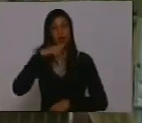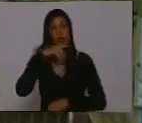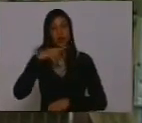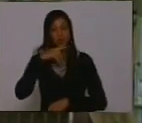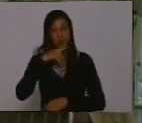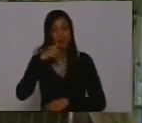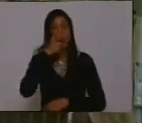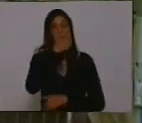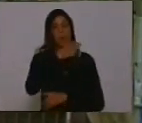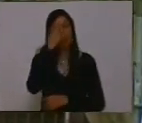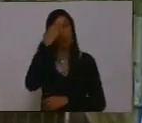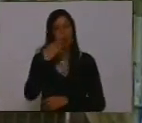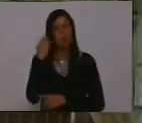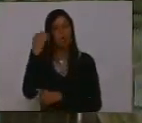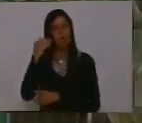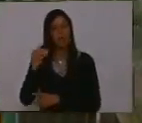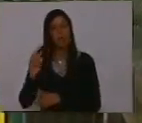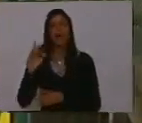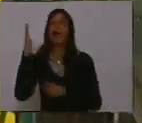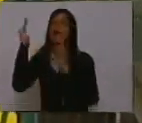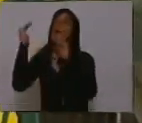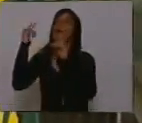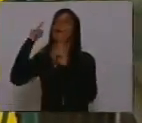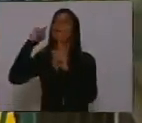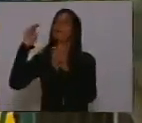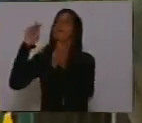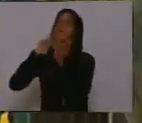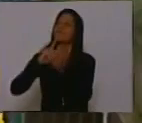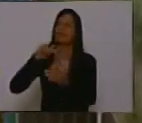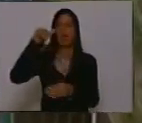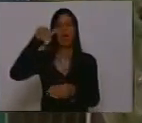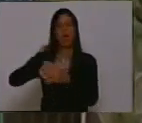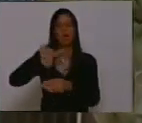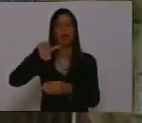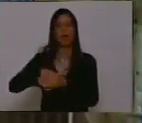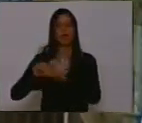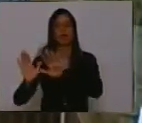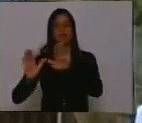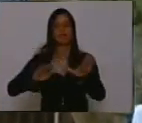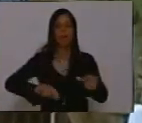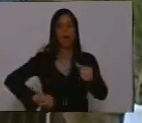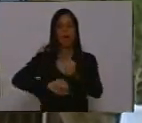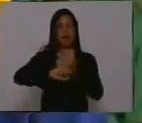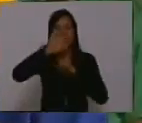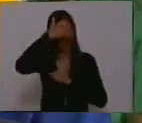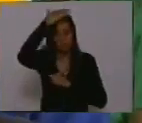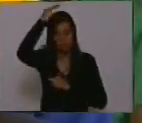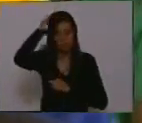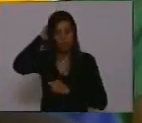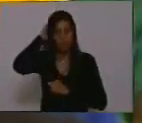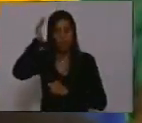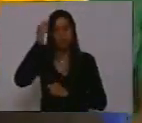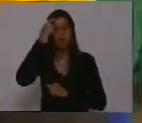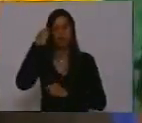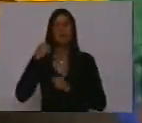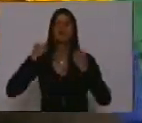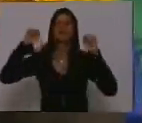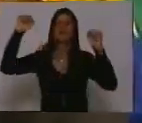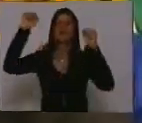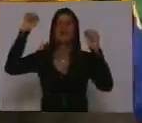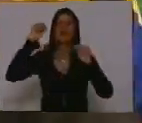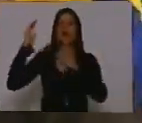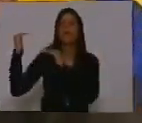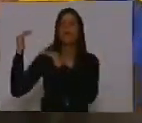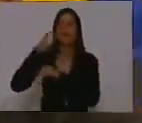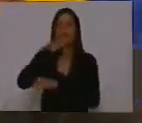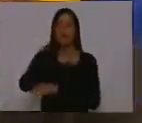que miramos al futuro se va a ver concretada con un Héctor Rodríguez, gobernador del estado bolivariano de Miranda. Que viva la esperanza del pueblo mirandino